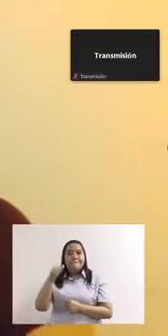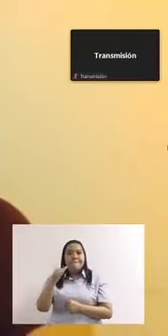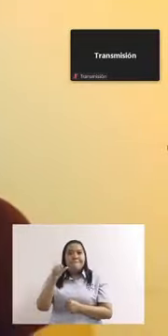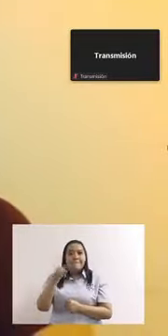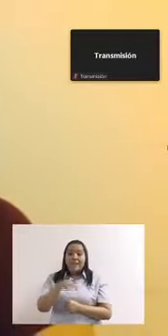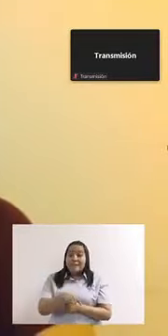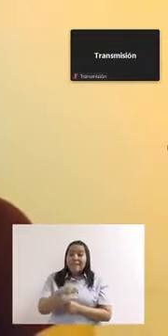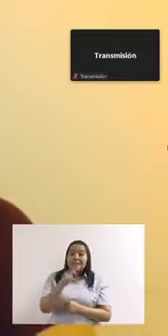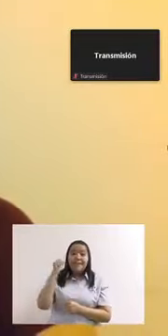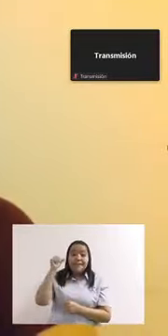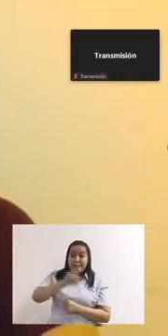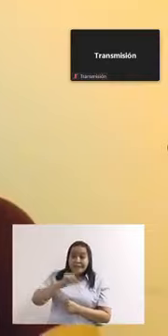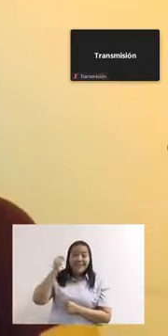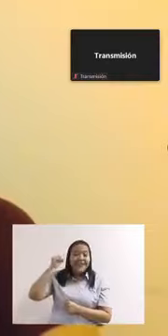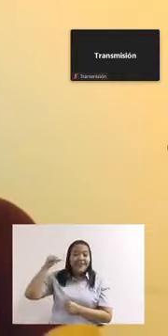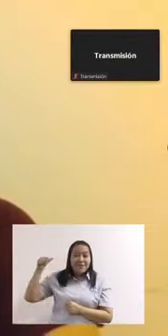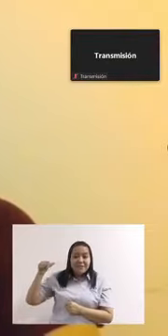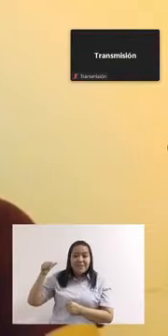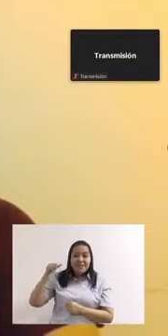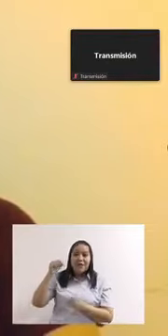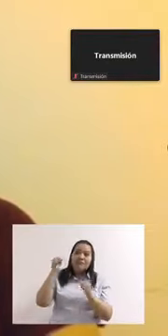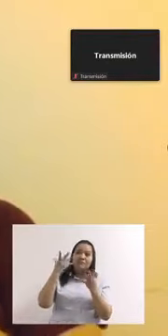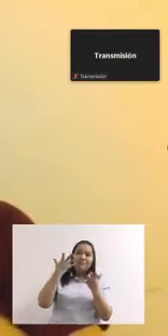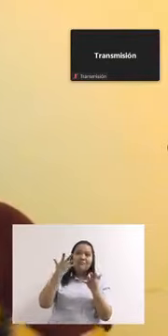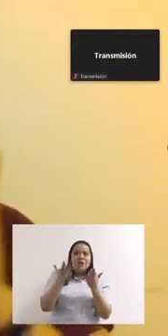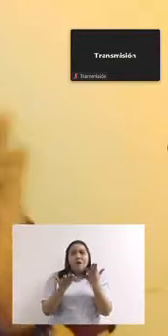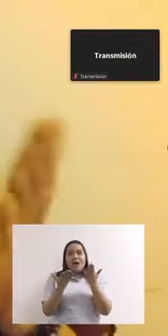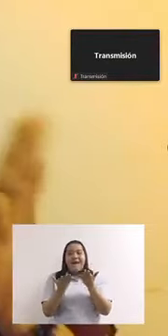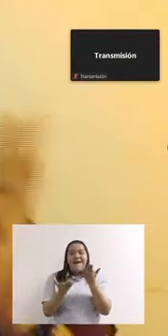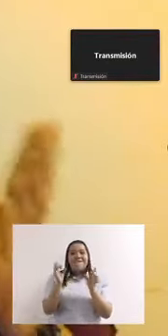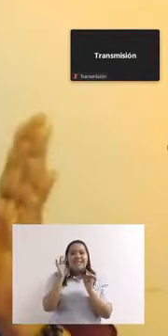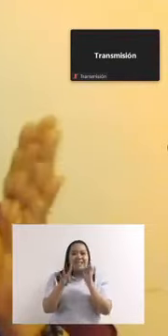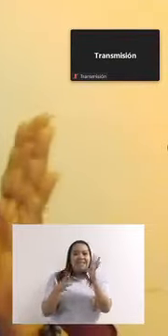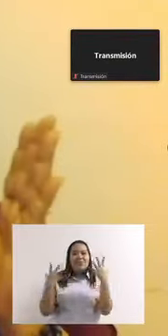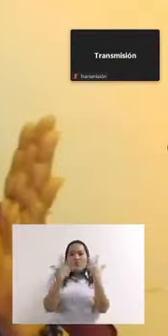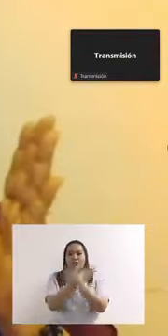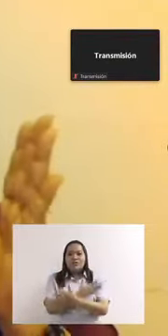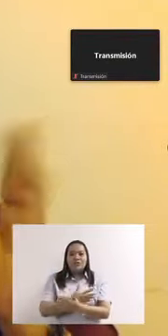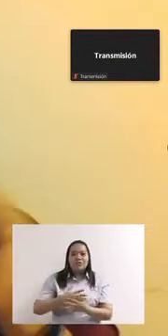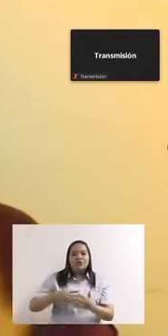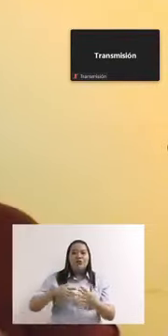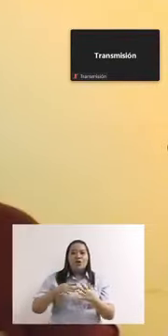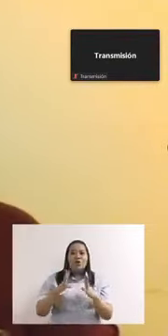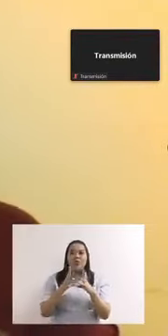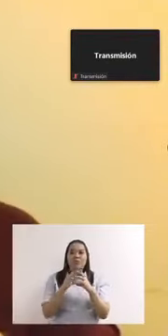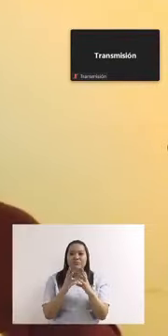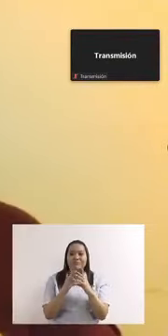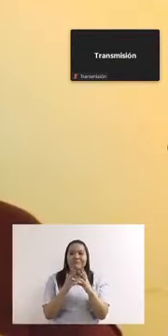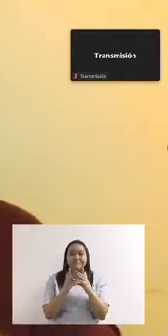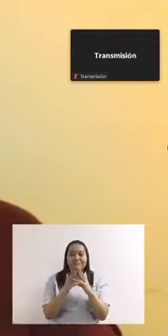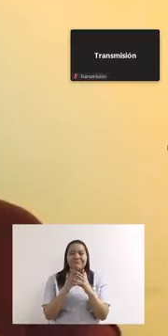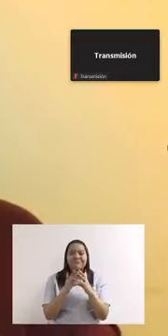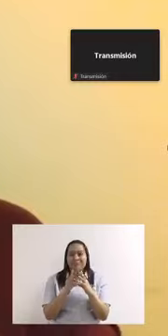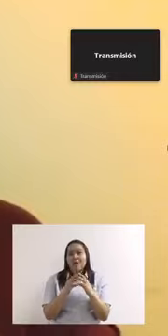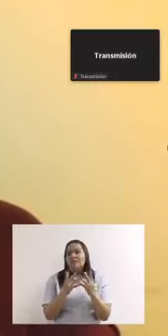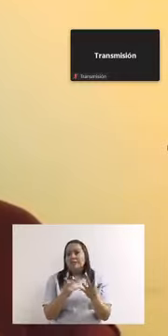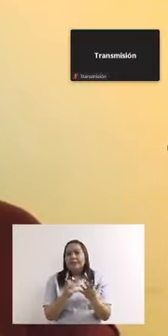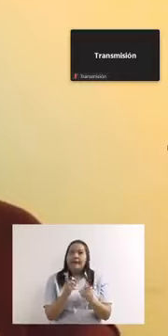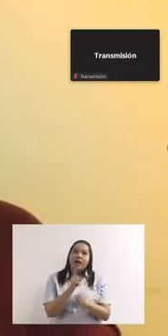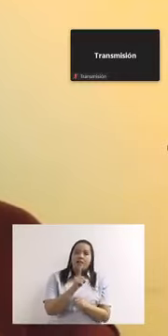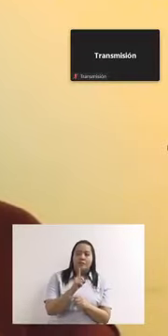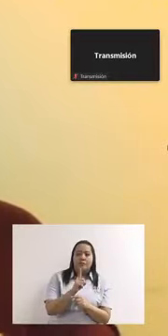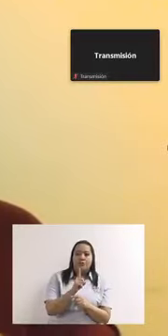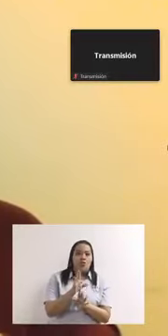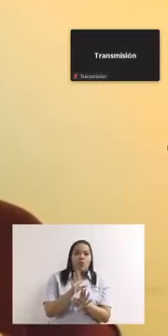auditiva. Han habido casos. Entonces tenemos que manejar bien, ¿verdad? Que es a partir de los 6 meses